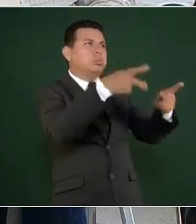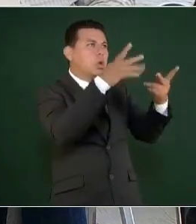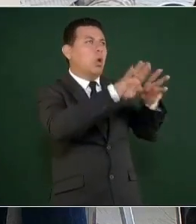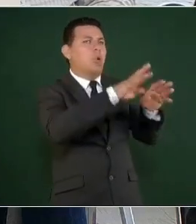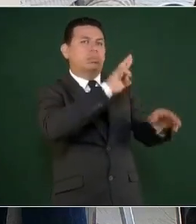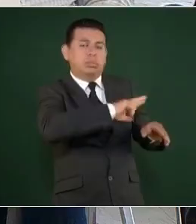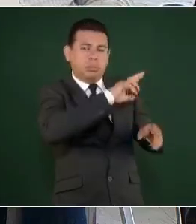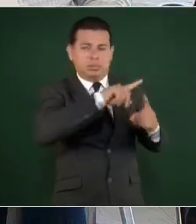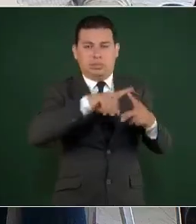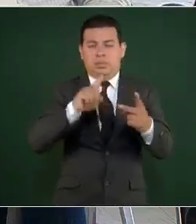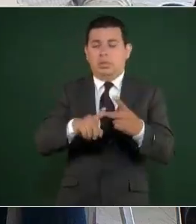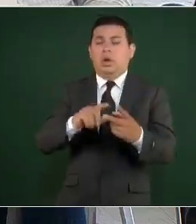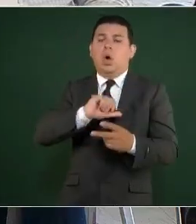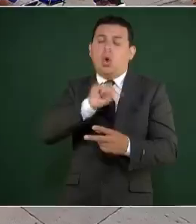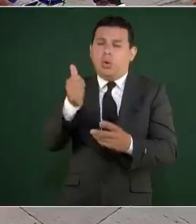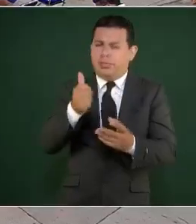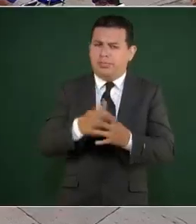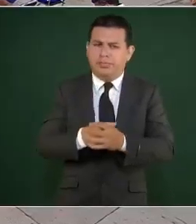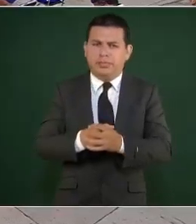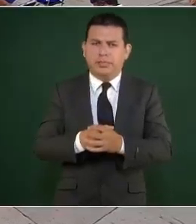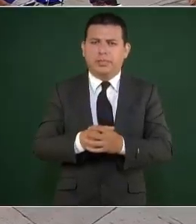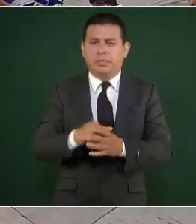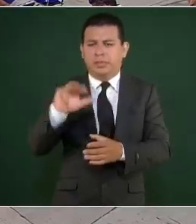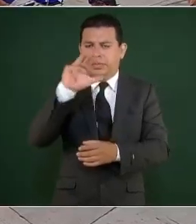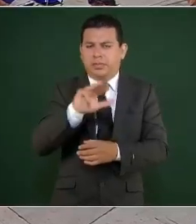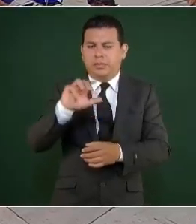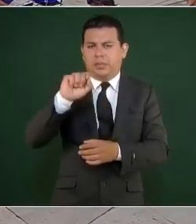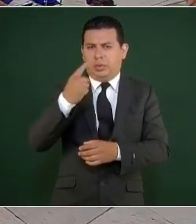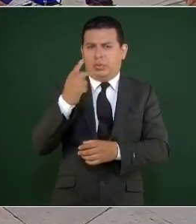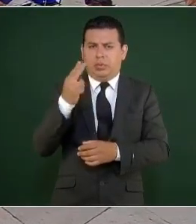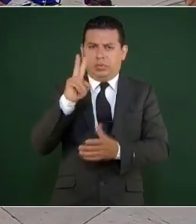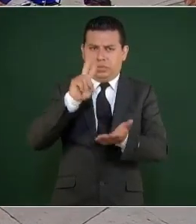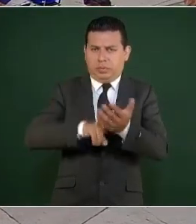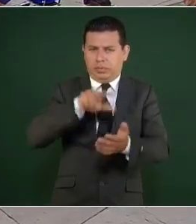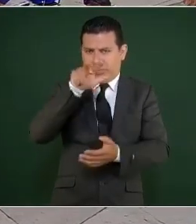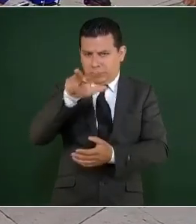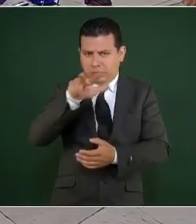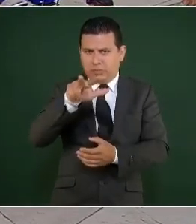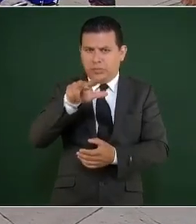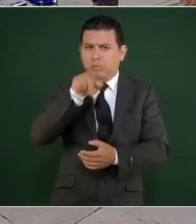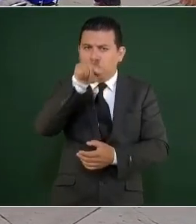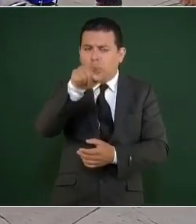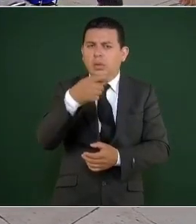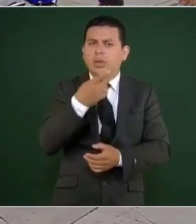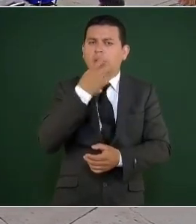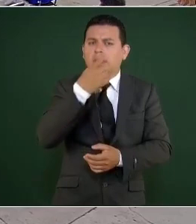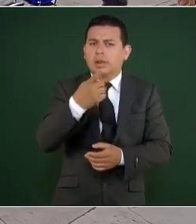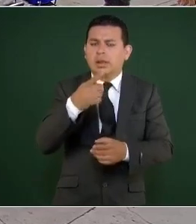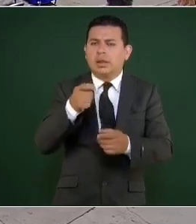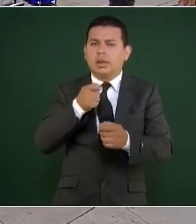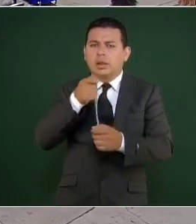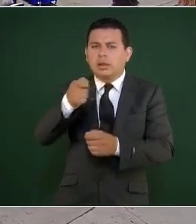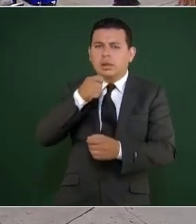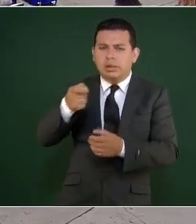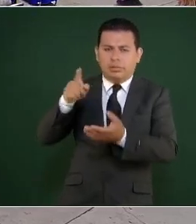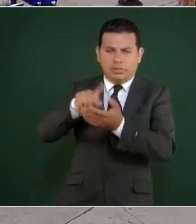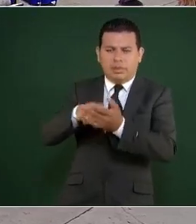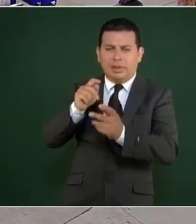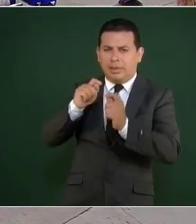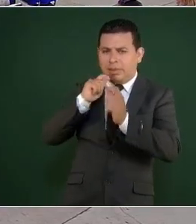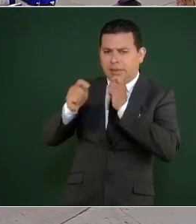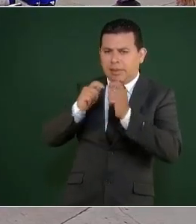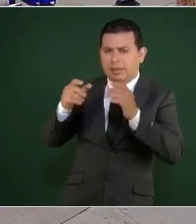usted debe recordarlo con mayor precisión, el miércoles 21 de noviembre de 2018, usted dijo en entrevista con Ciro Gómez Leiva